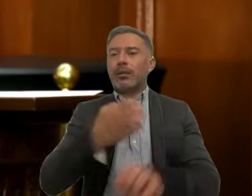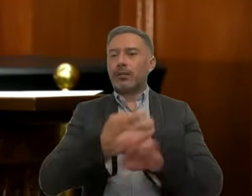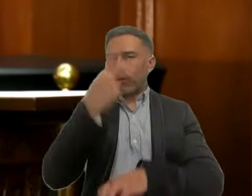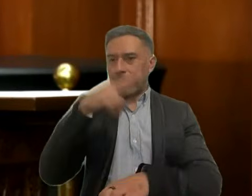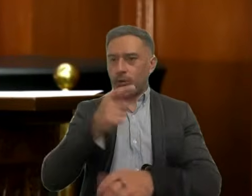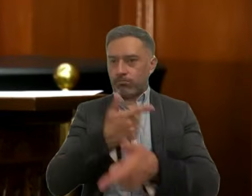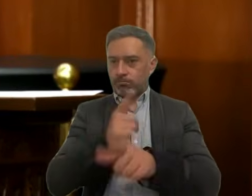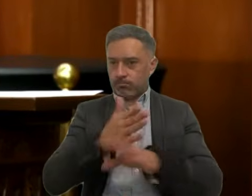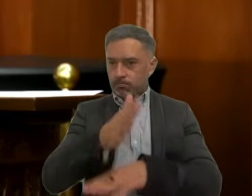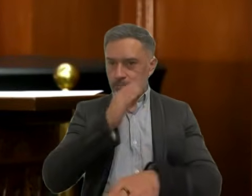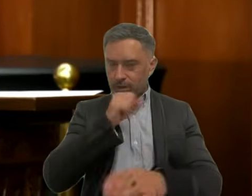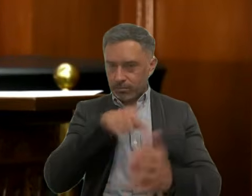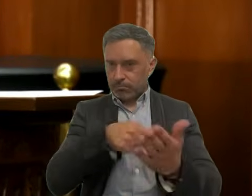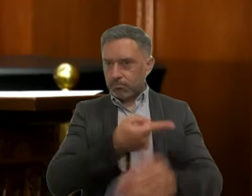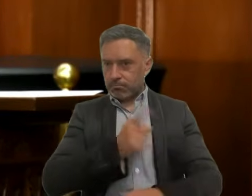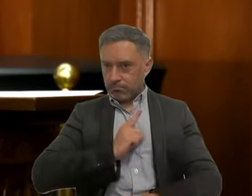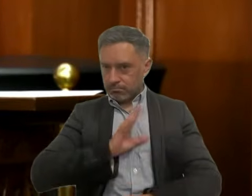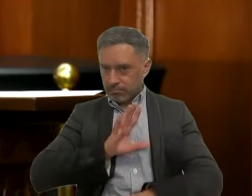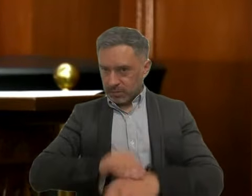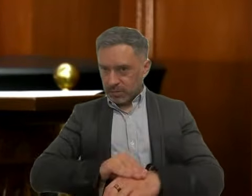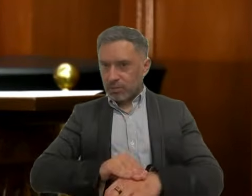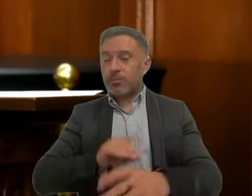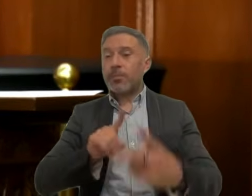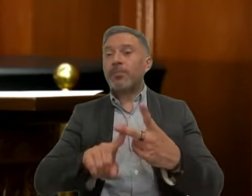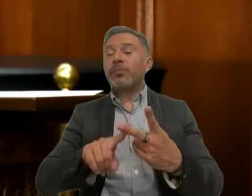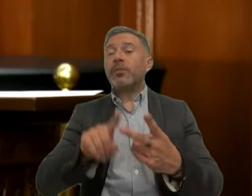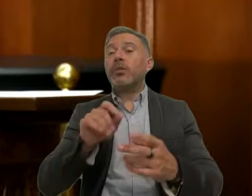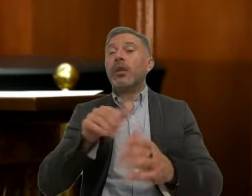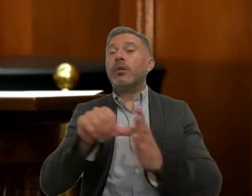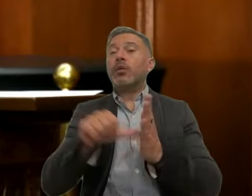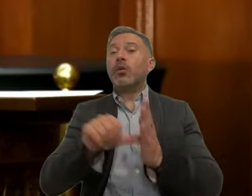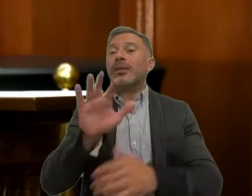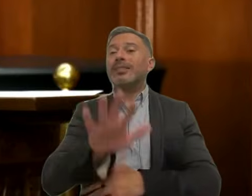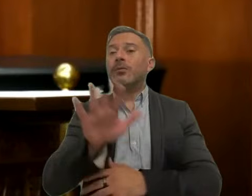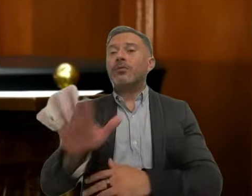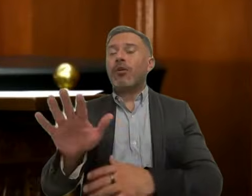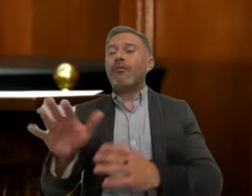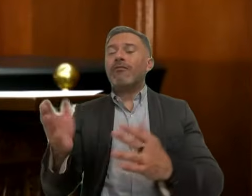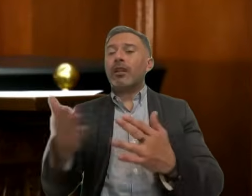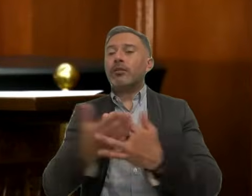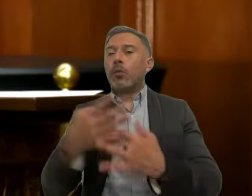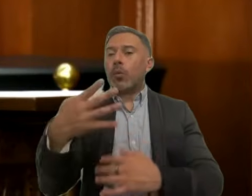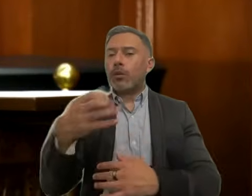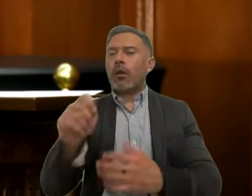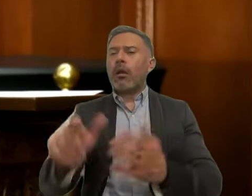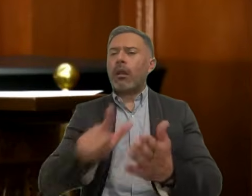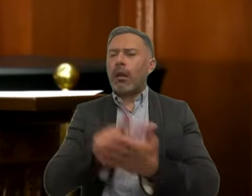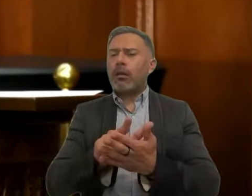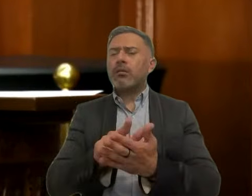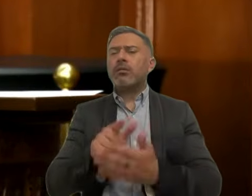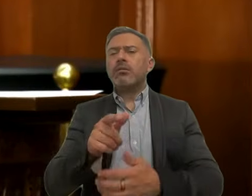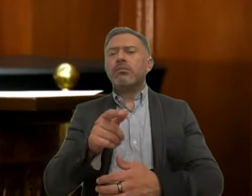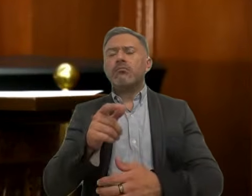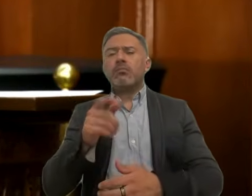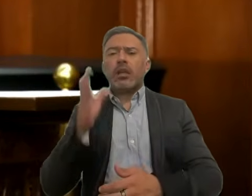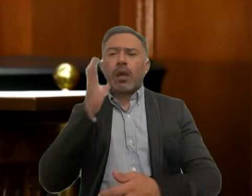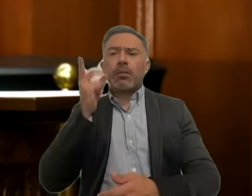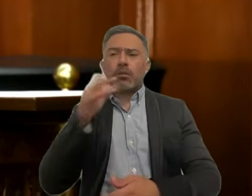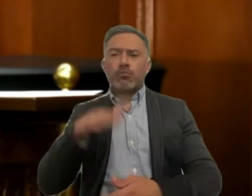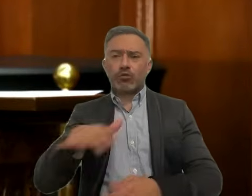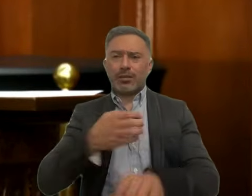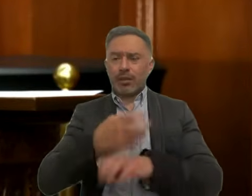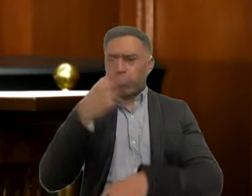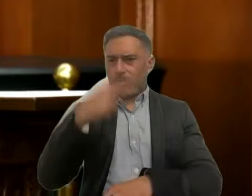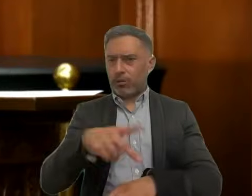Soberano de México y 55, fracción cuarta de la Ley Orgánica del Poder Legislativo del Estado Libre y Soberano de México,